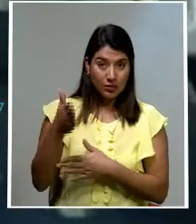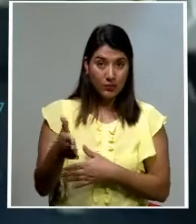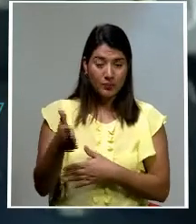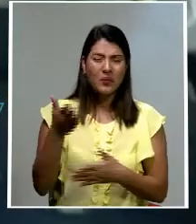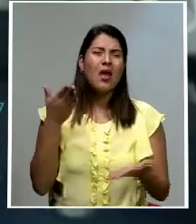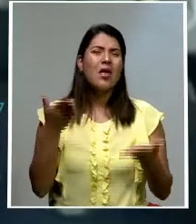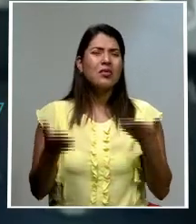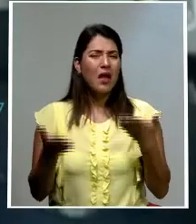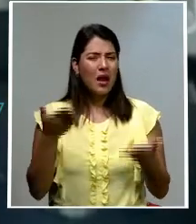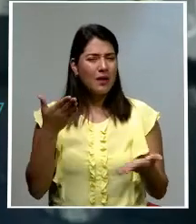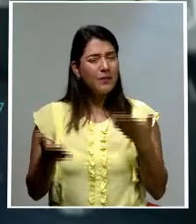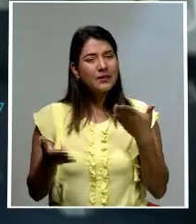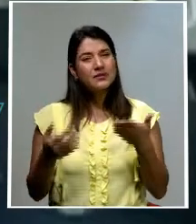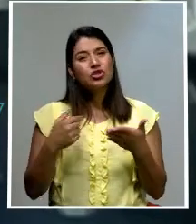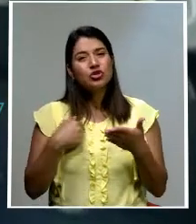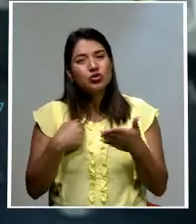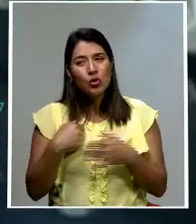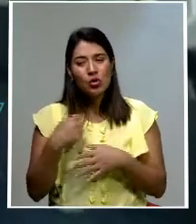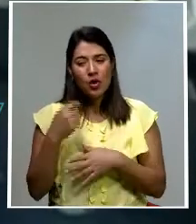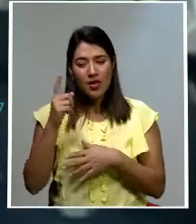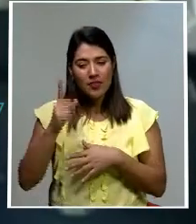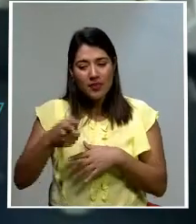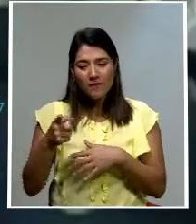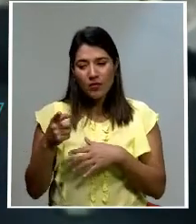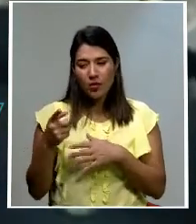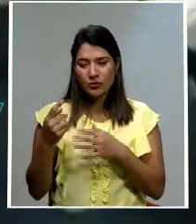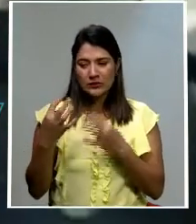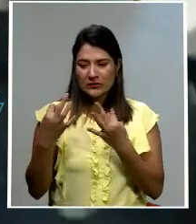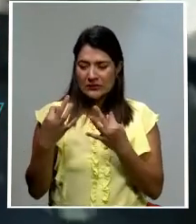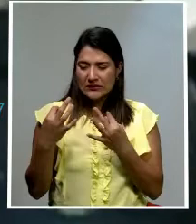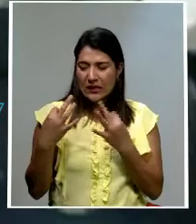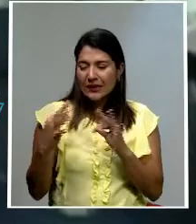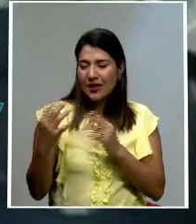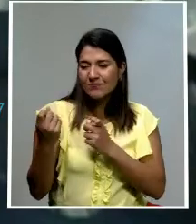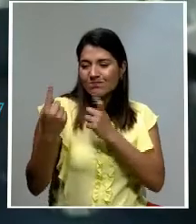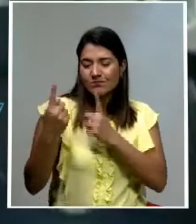Quizás hasta debo solidarizarme con la Policía Penitenciaria porque